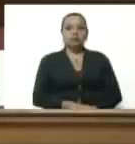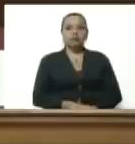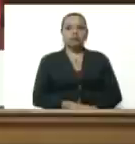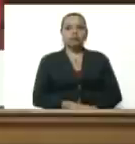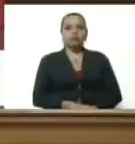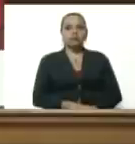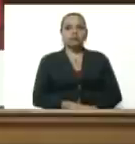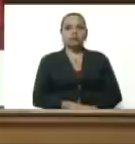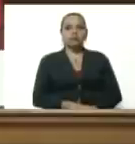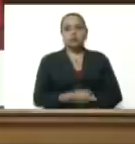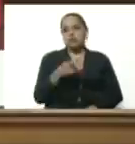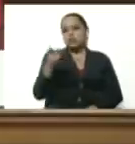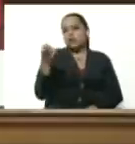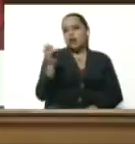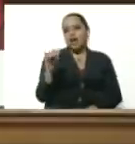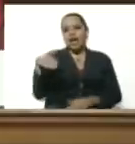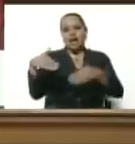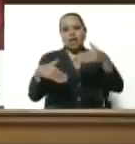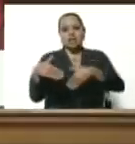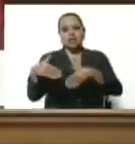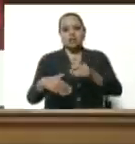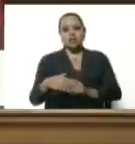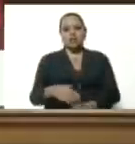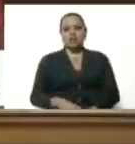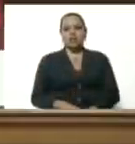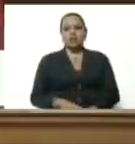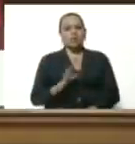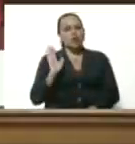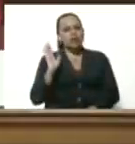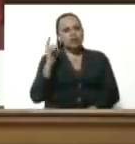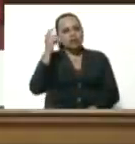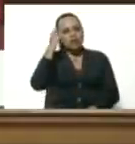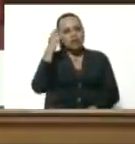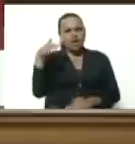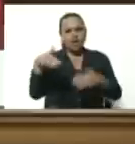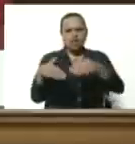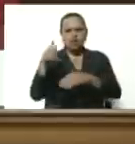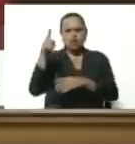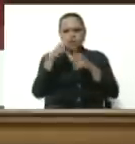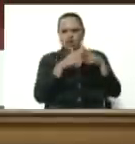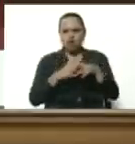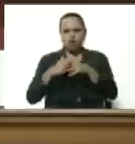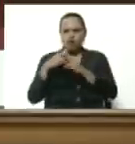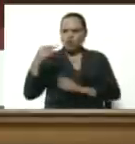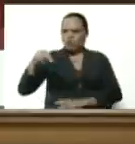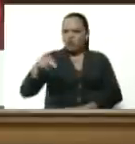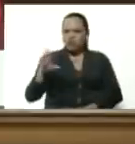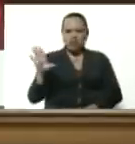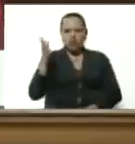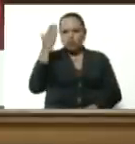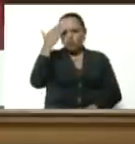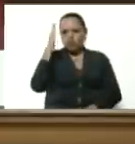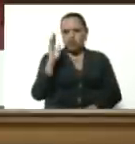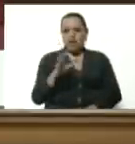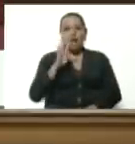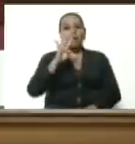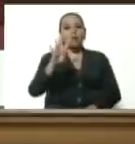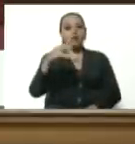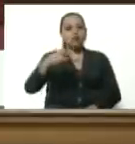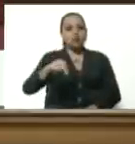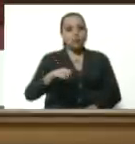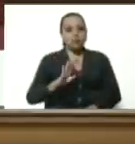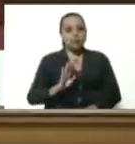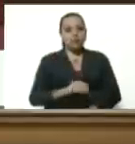y ellos tienen elecciones el 20 de... ¿20 no? ¿Cuándo es? En noviembre, no sé qué día es. El 4 de noviembre.